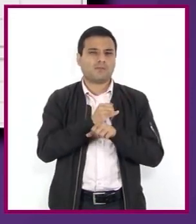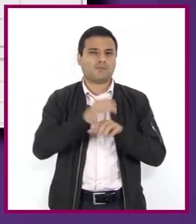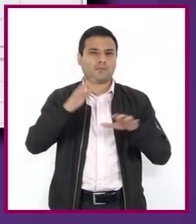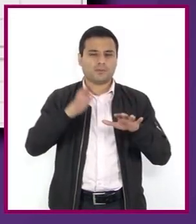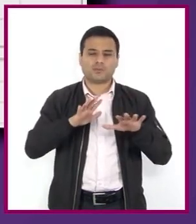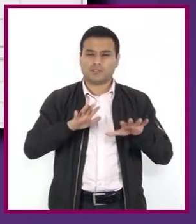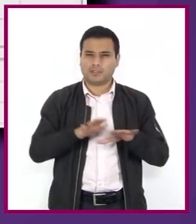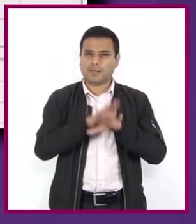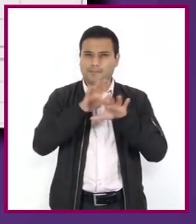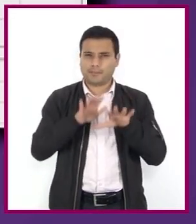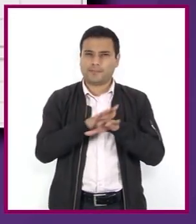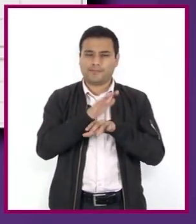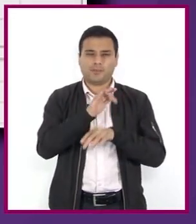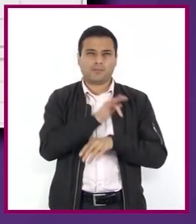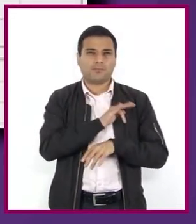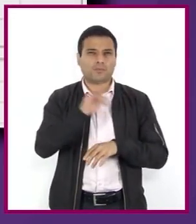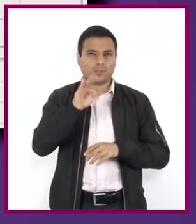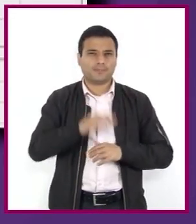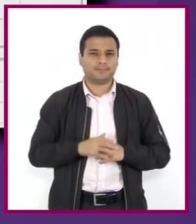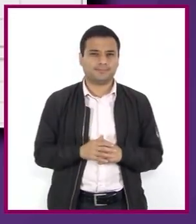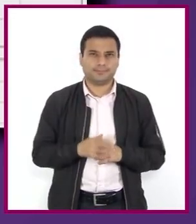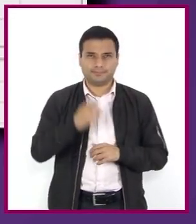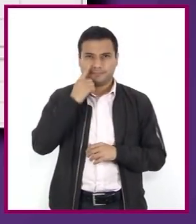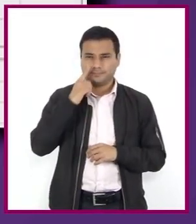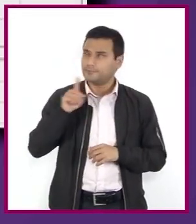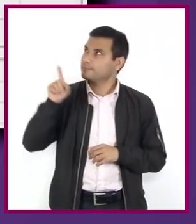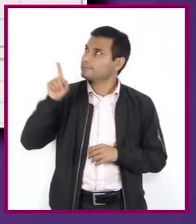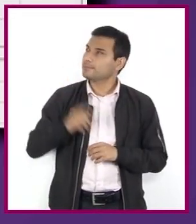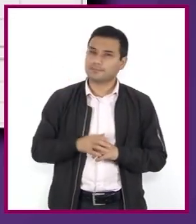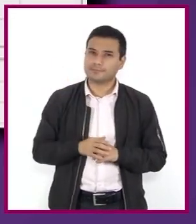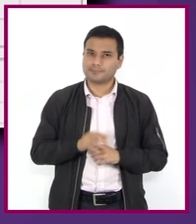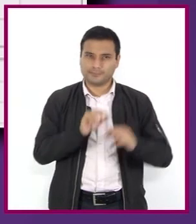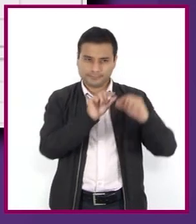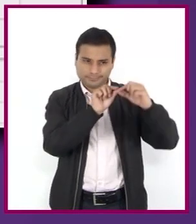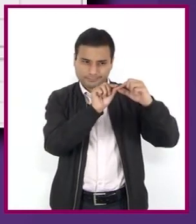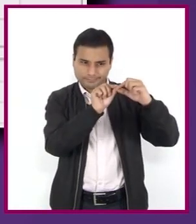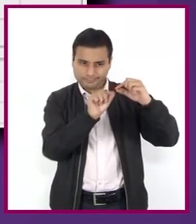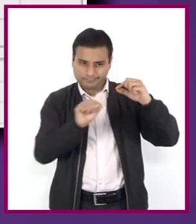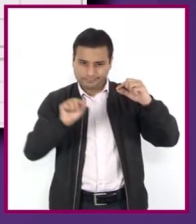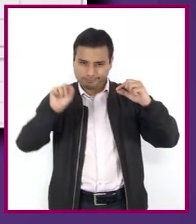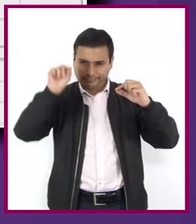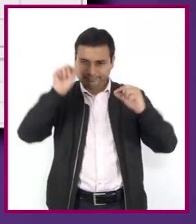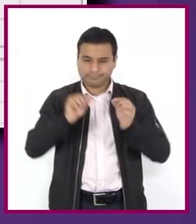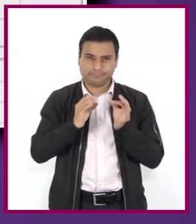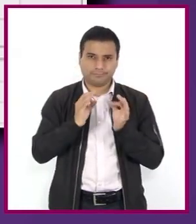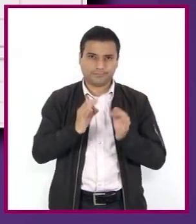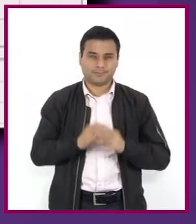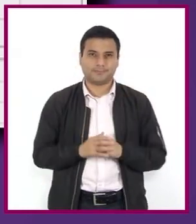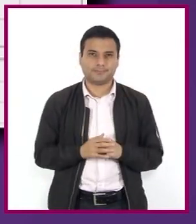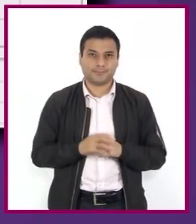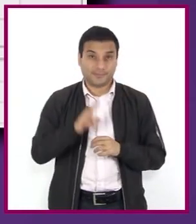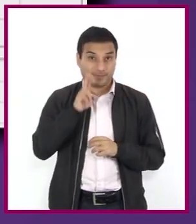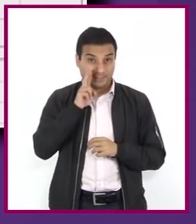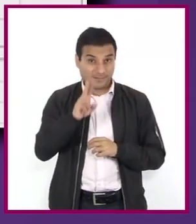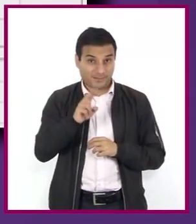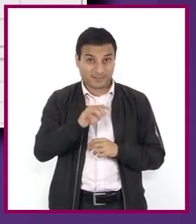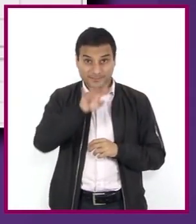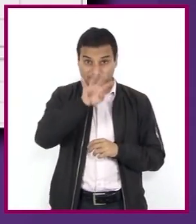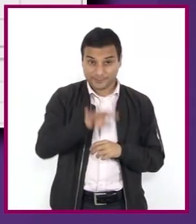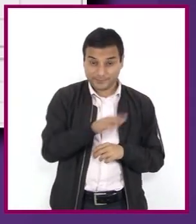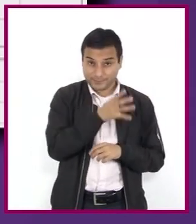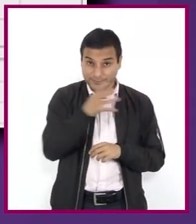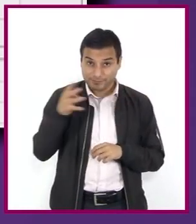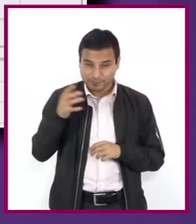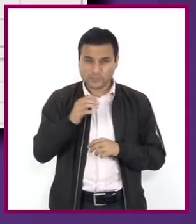a graficar y obtener la curva que estamos acostumbrados a visualizar. Observen que la hoja de cálculo nos